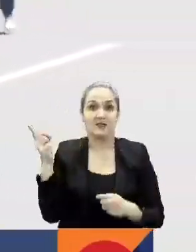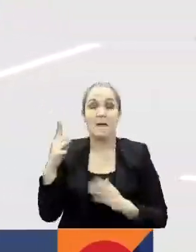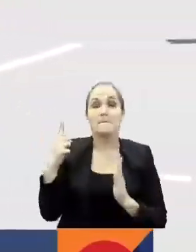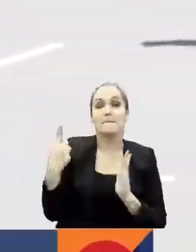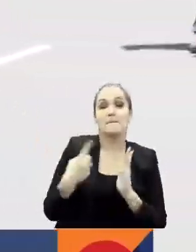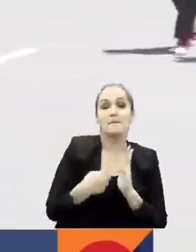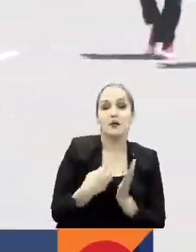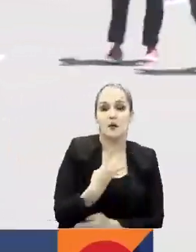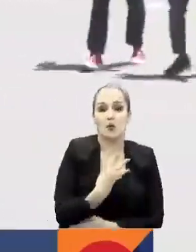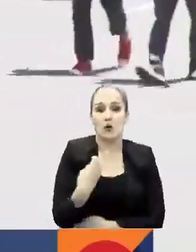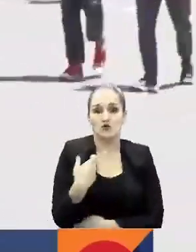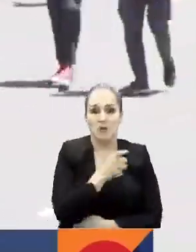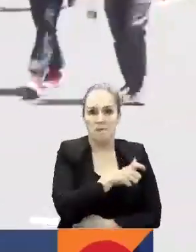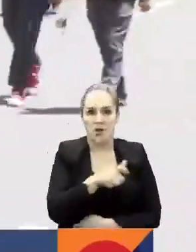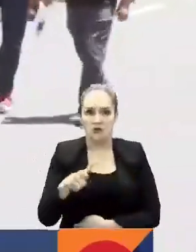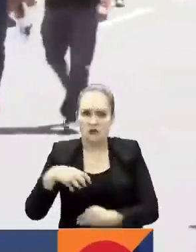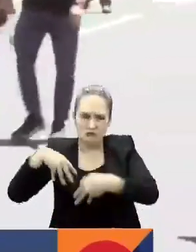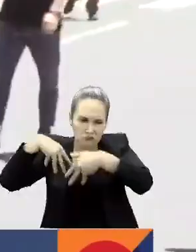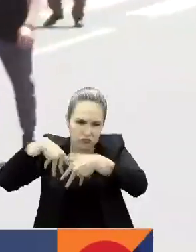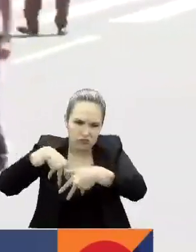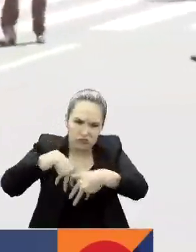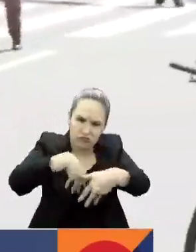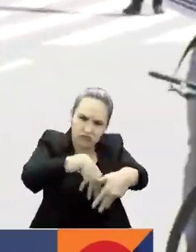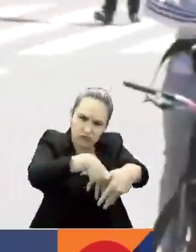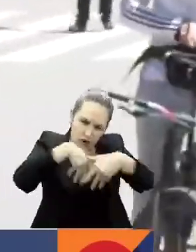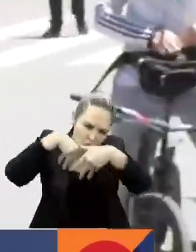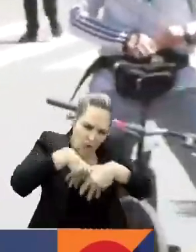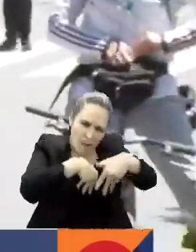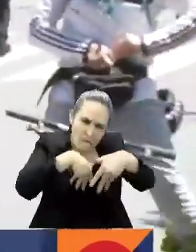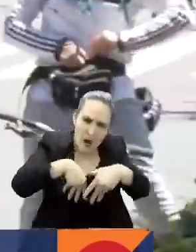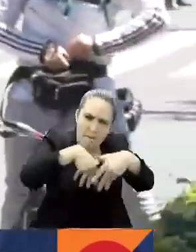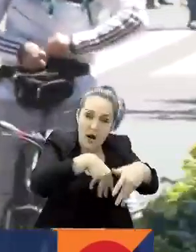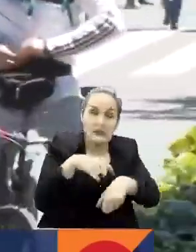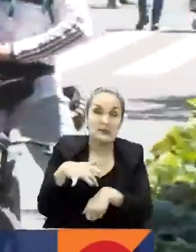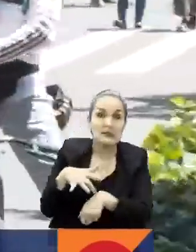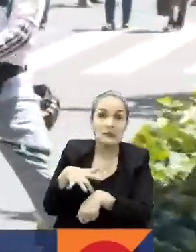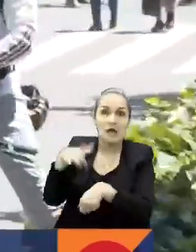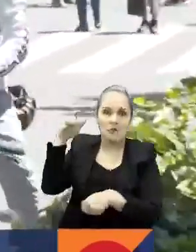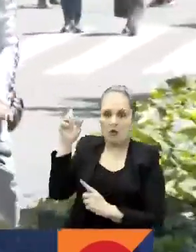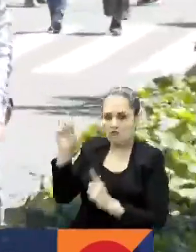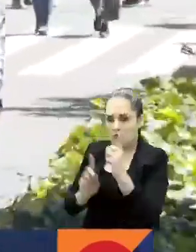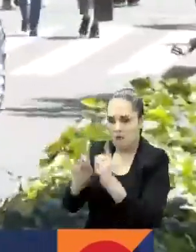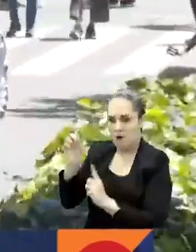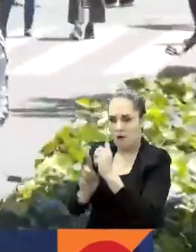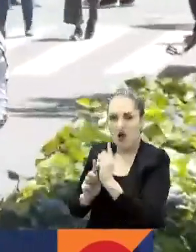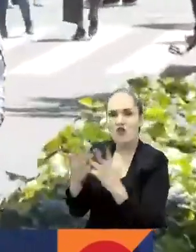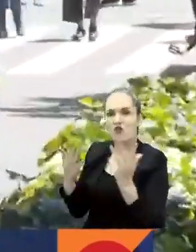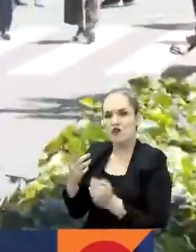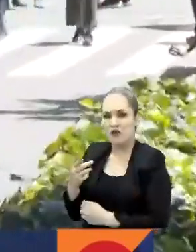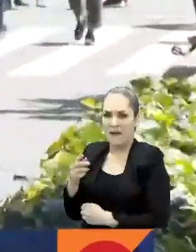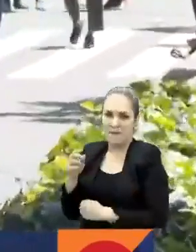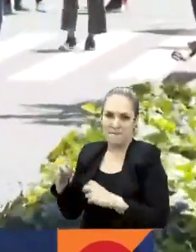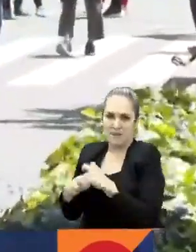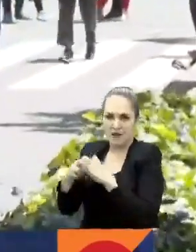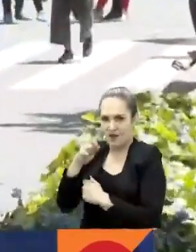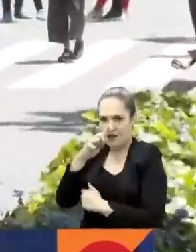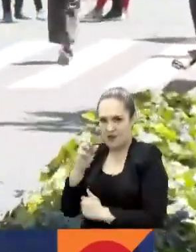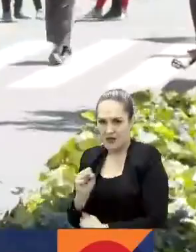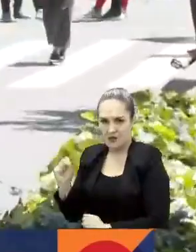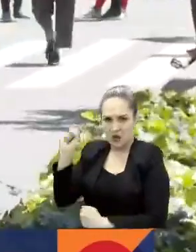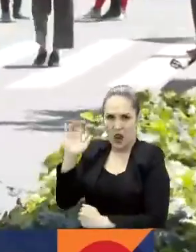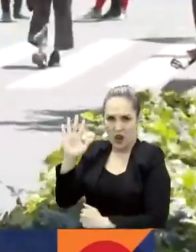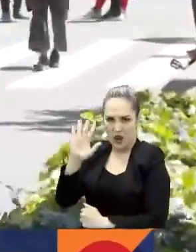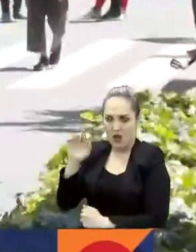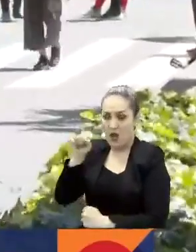1.400 personas aproximadamente, que se empezaron a movilizar desde muy temprano en el Parque Nacional y que se dirigen hacia la Plaza